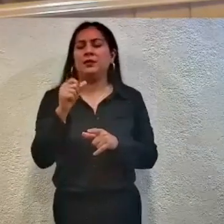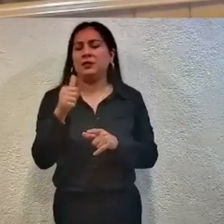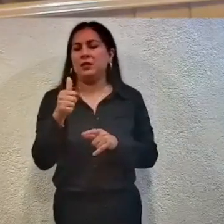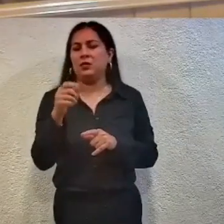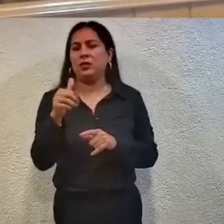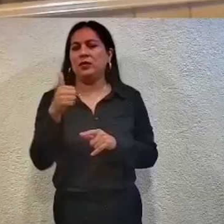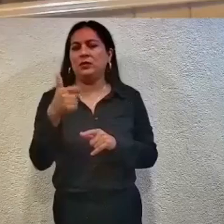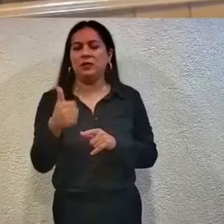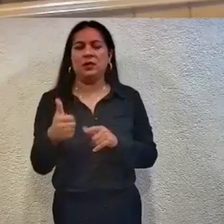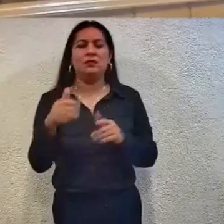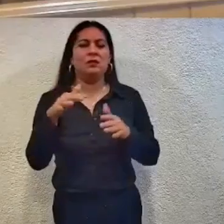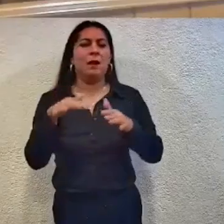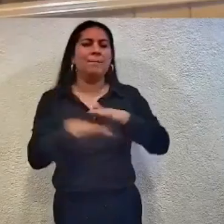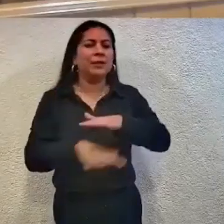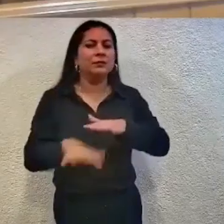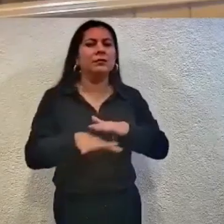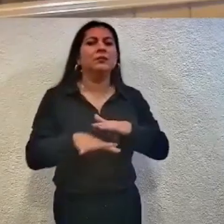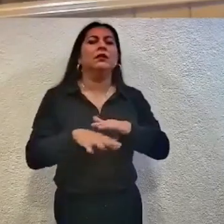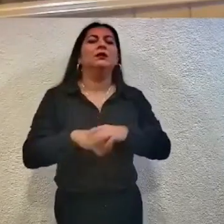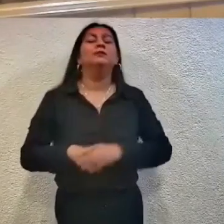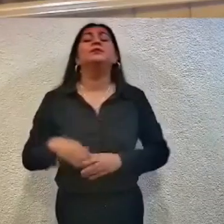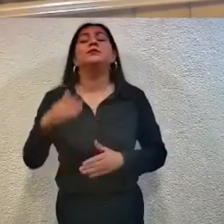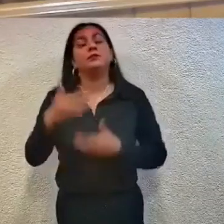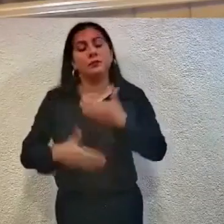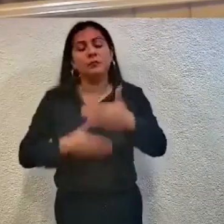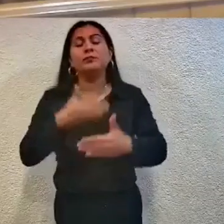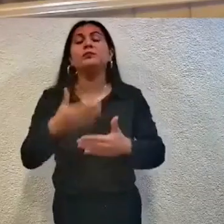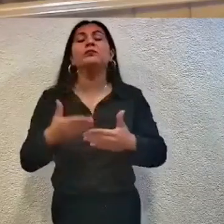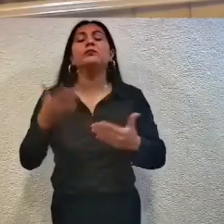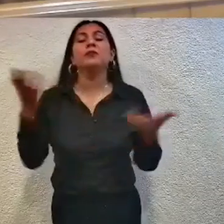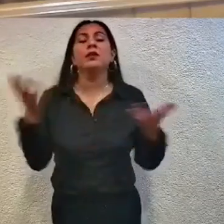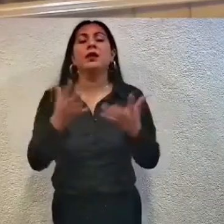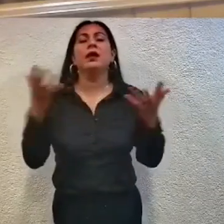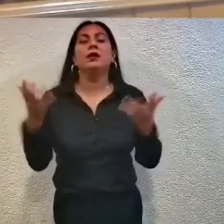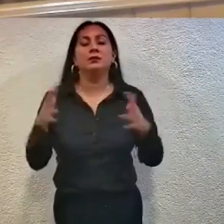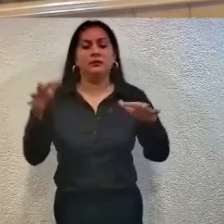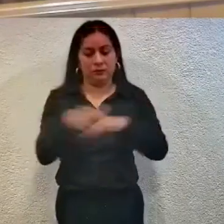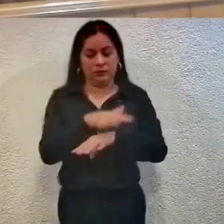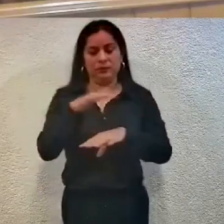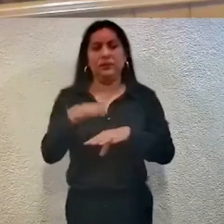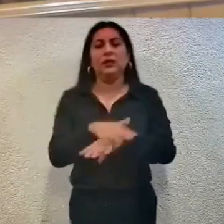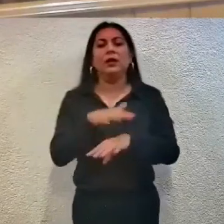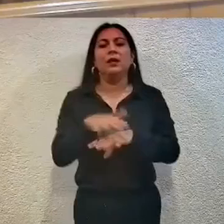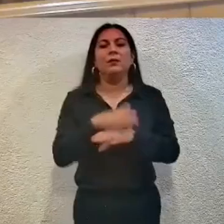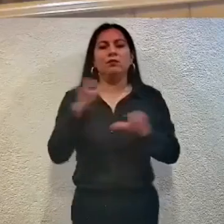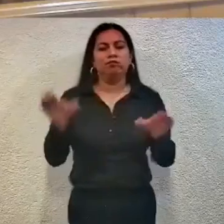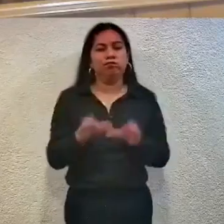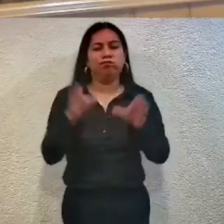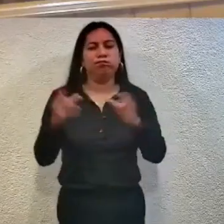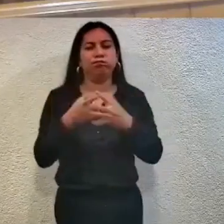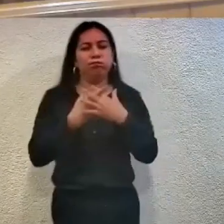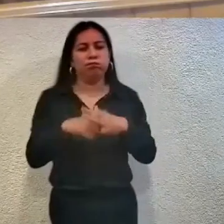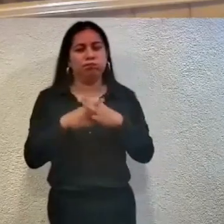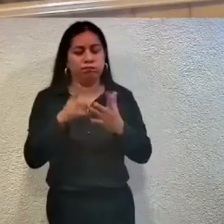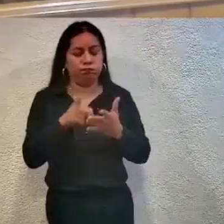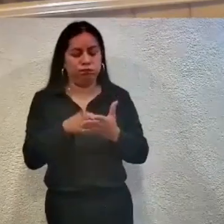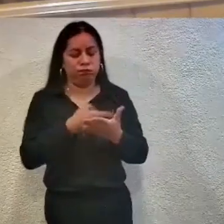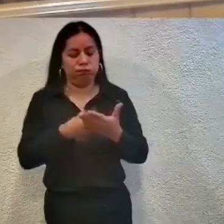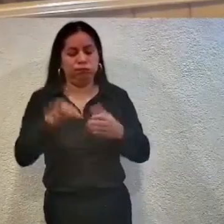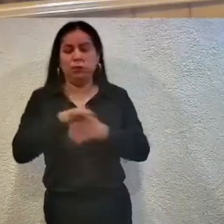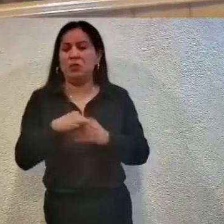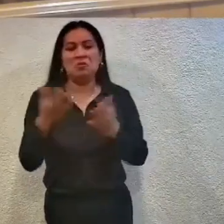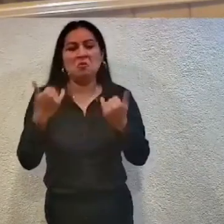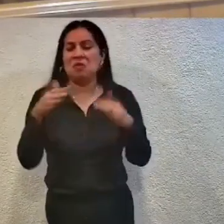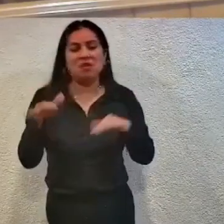1, 2646 básica y 2648 básica, se procedió a hacer la recomposición del cómputo